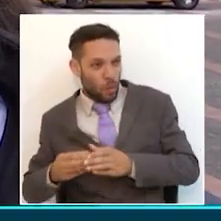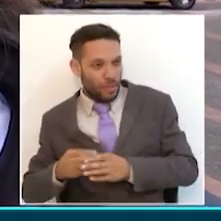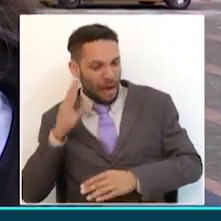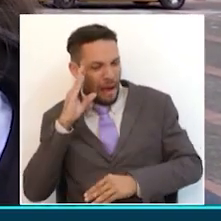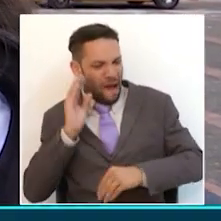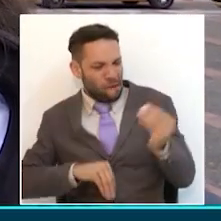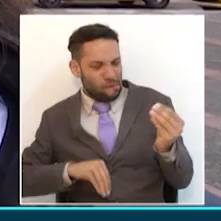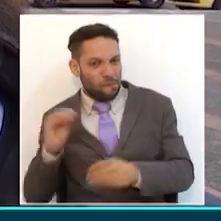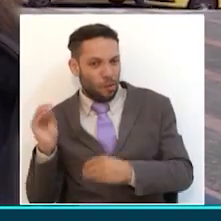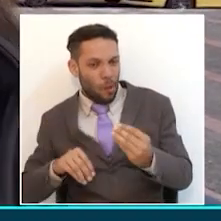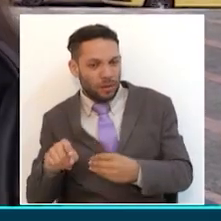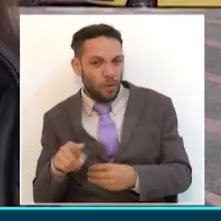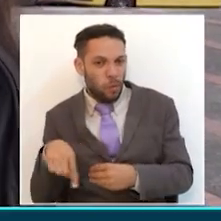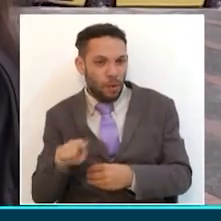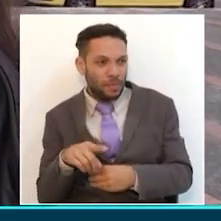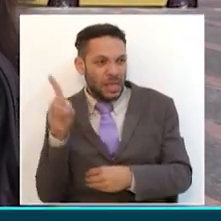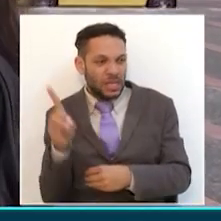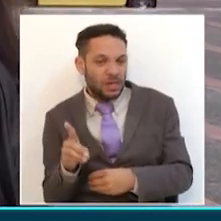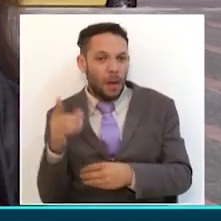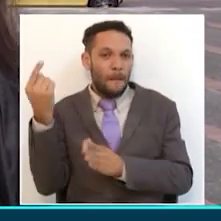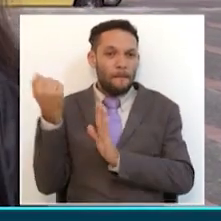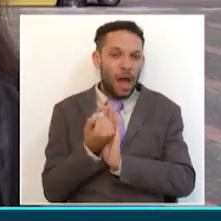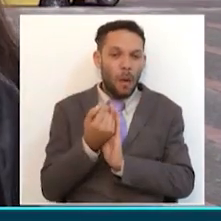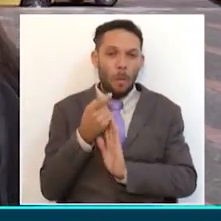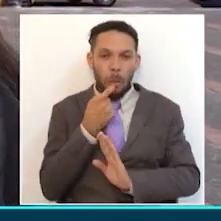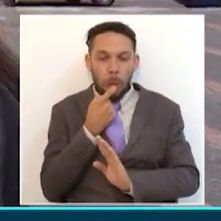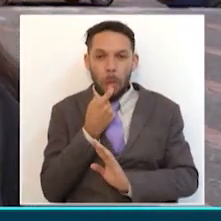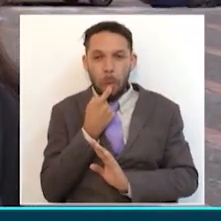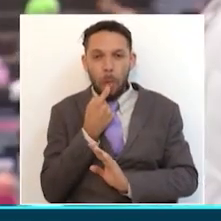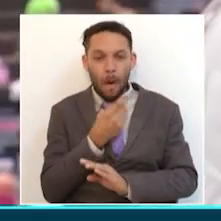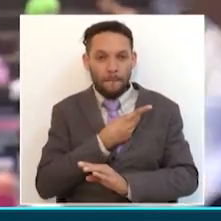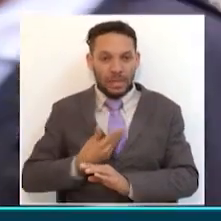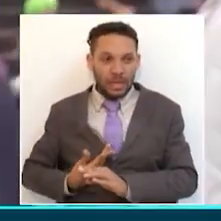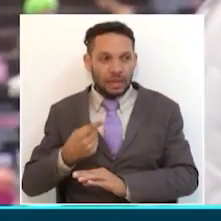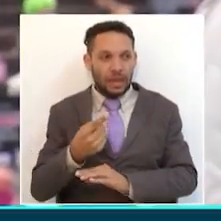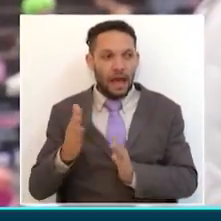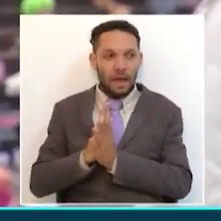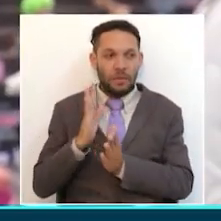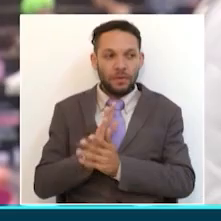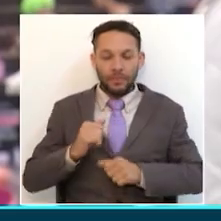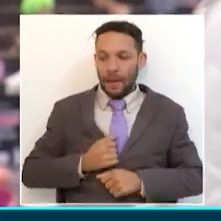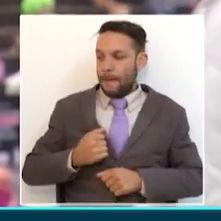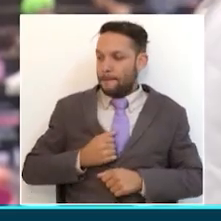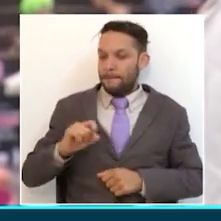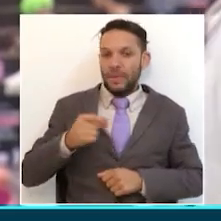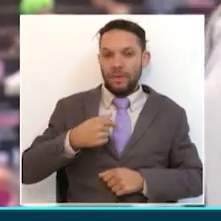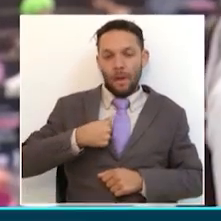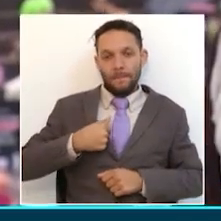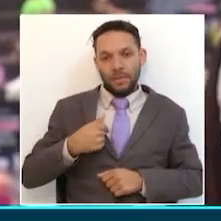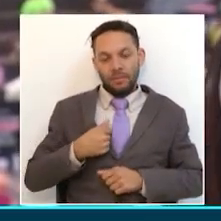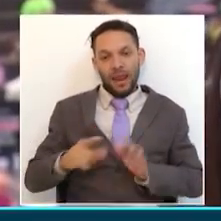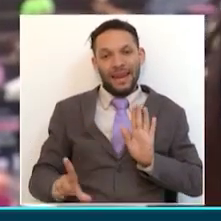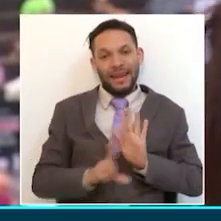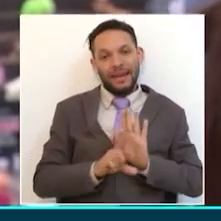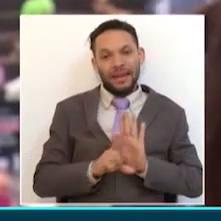acuerdo con las cosas que no se ha cumplido por lo que el presidente habló. Primero, a mí me afecta mucho la ley que